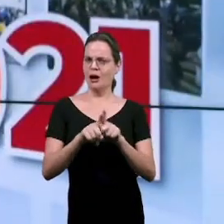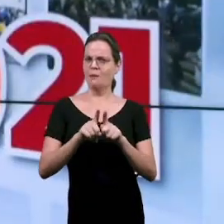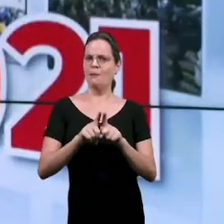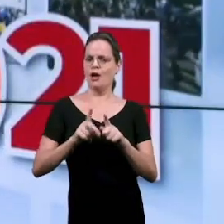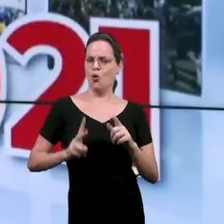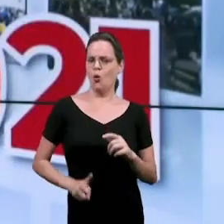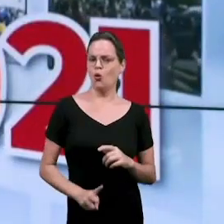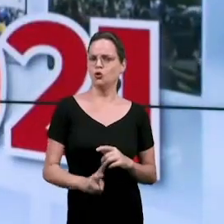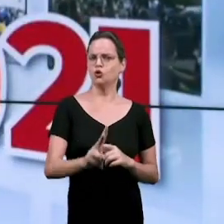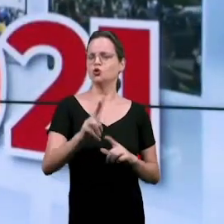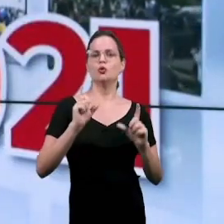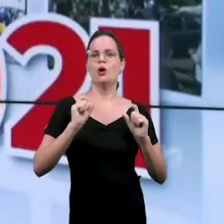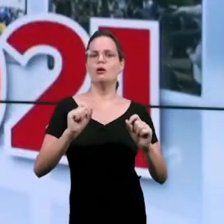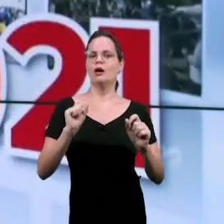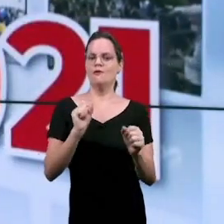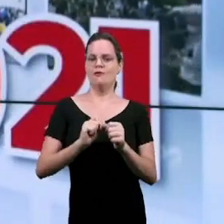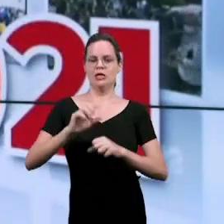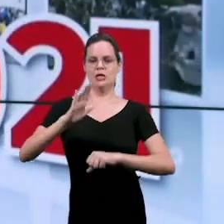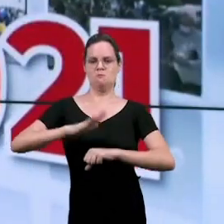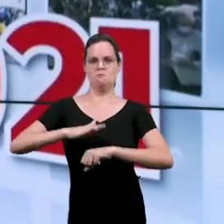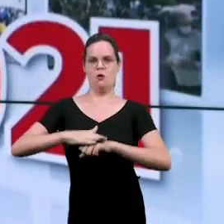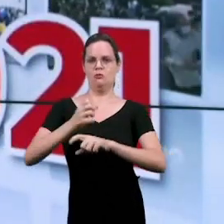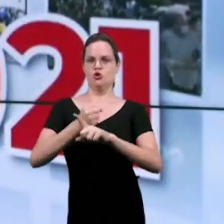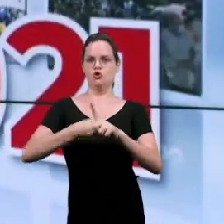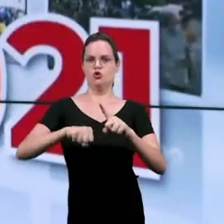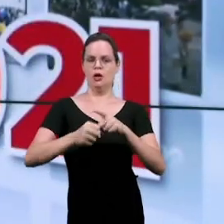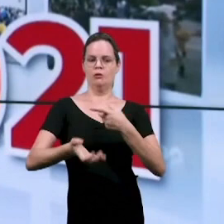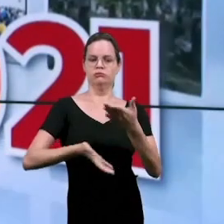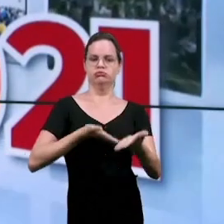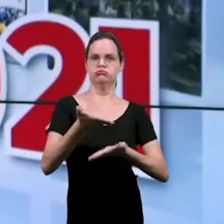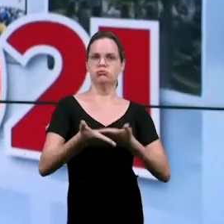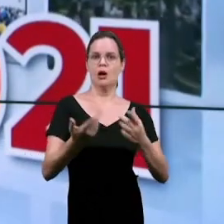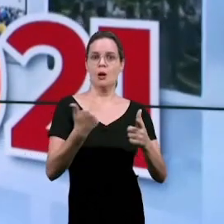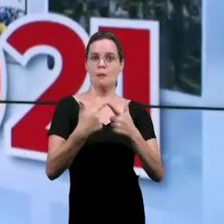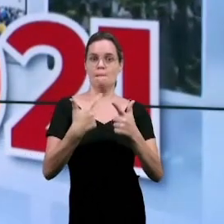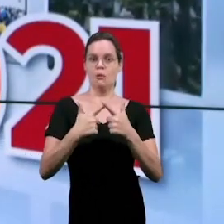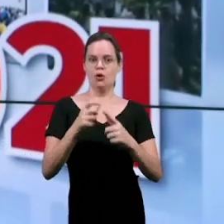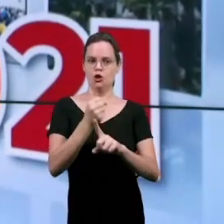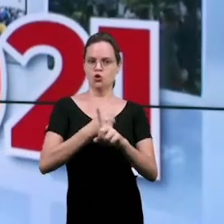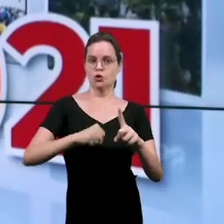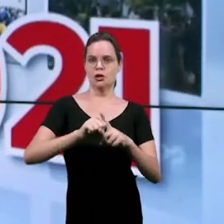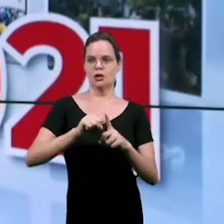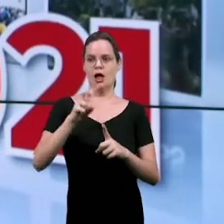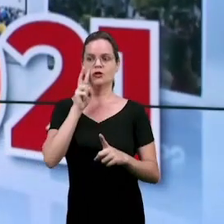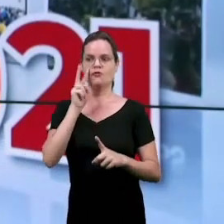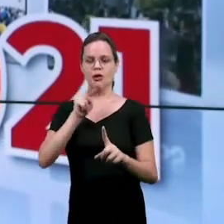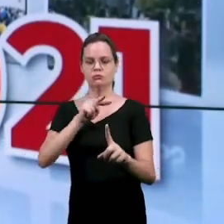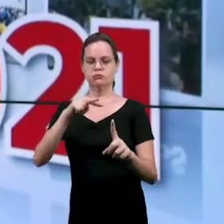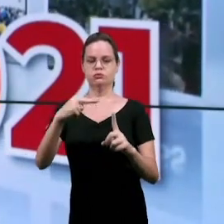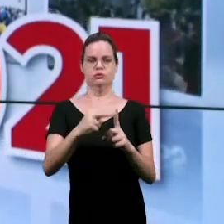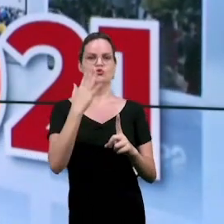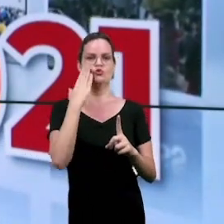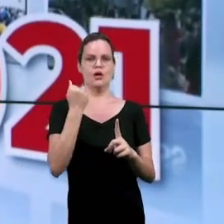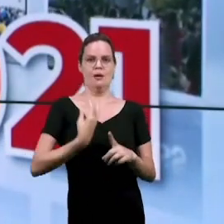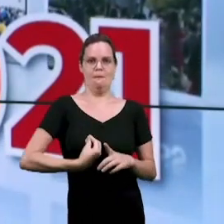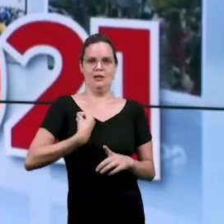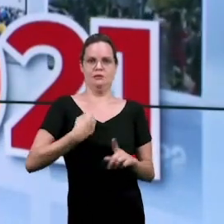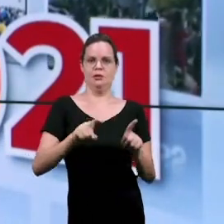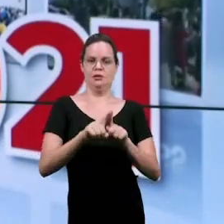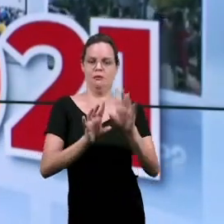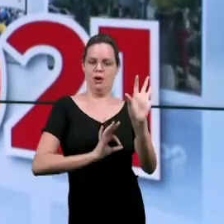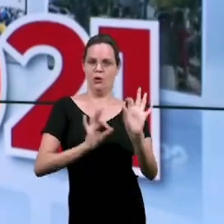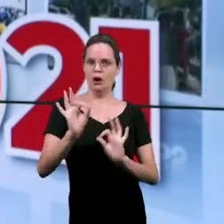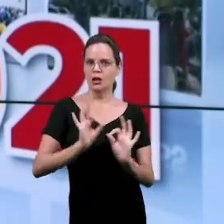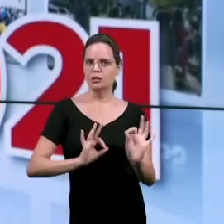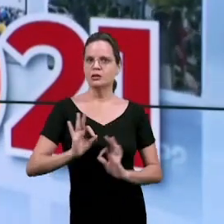Pero la Iglesia Cristiana Maranata también hizo y continúa haciendo su parte social, siendo reconocido por la sociedad en